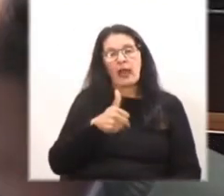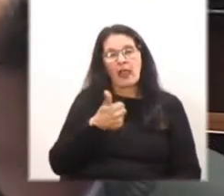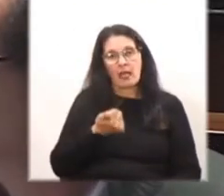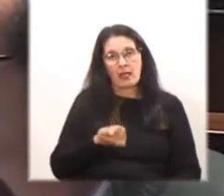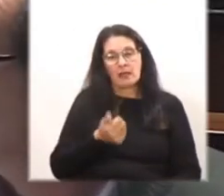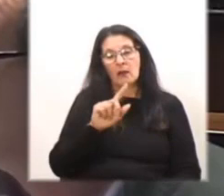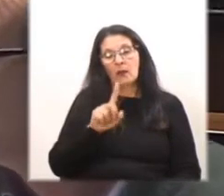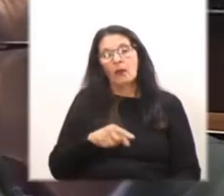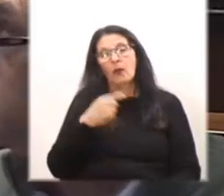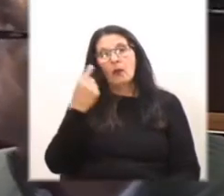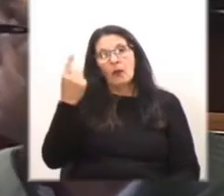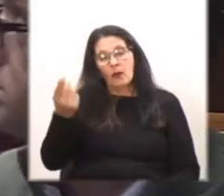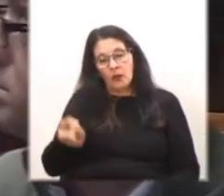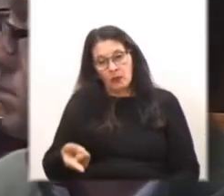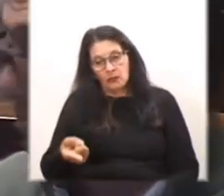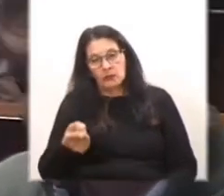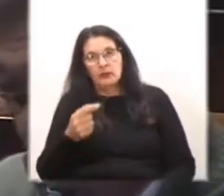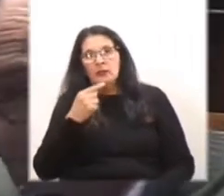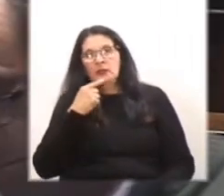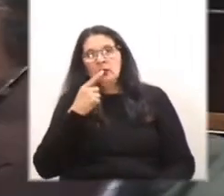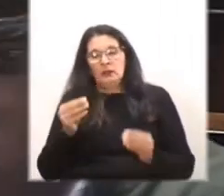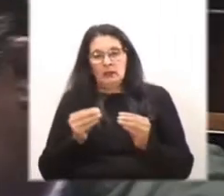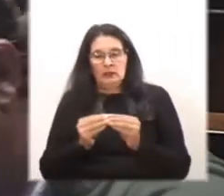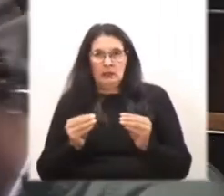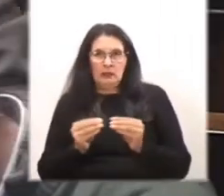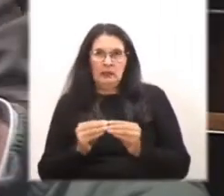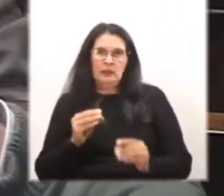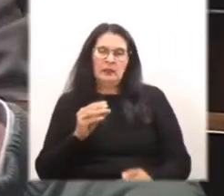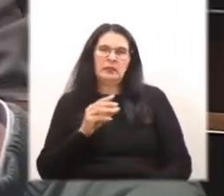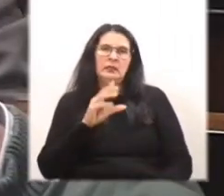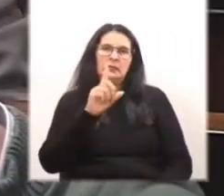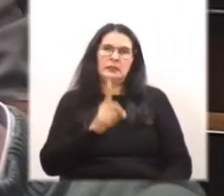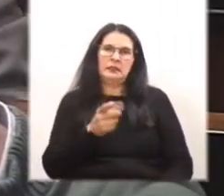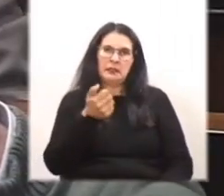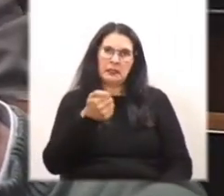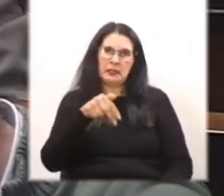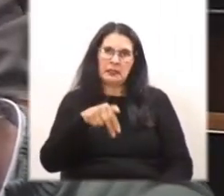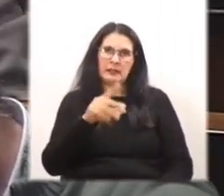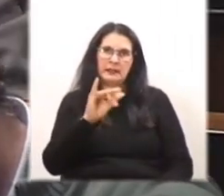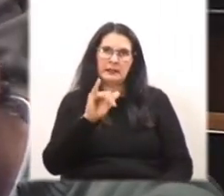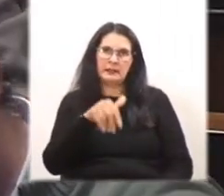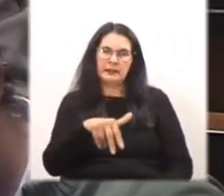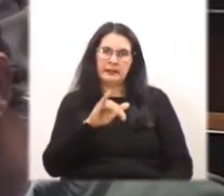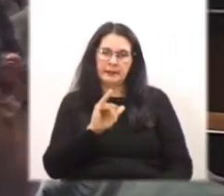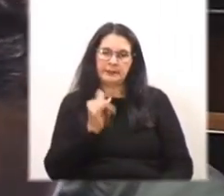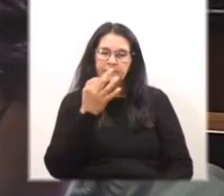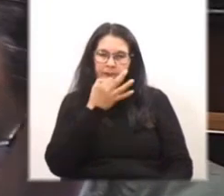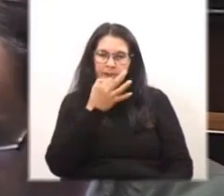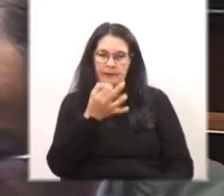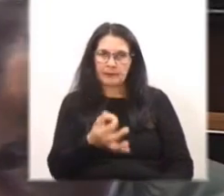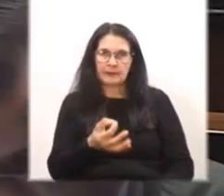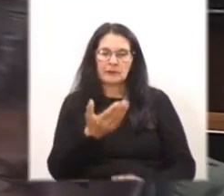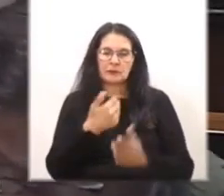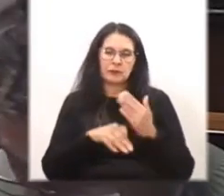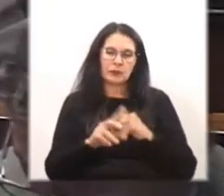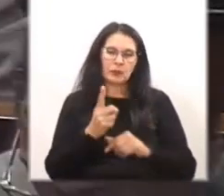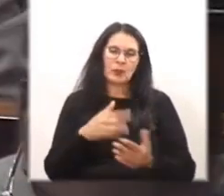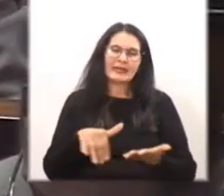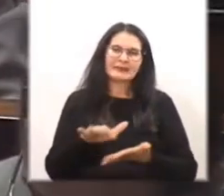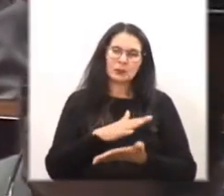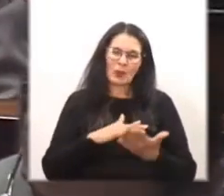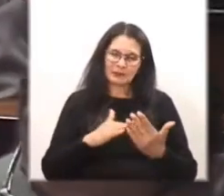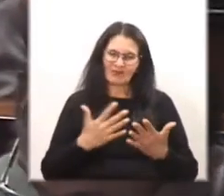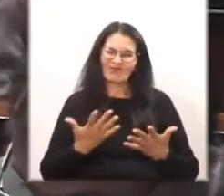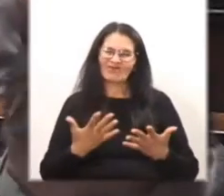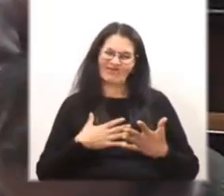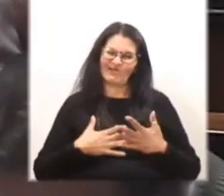parte, otro correligionario de él, el senador Gandini, decía que fue una situación muy incómoda